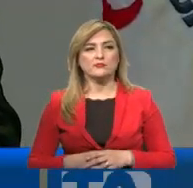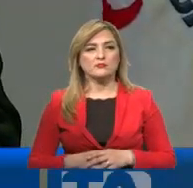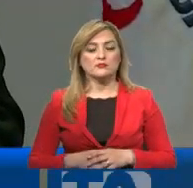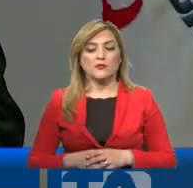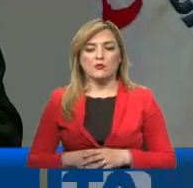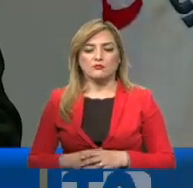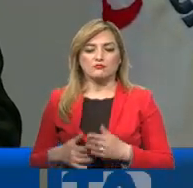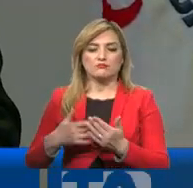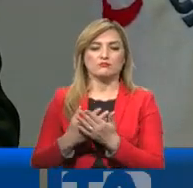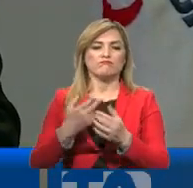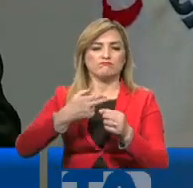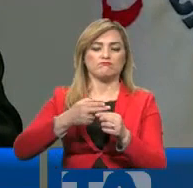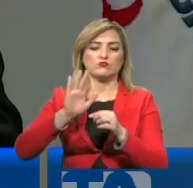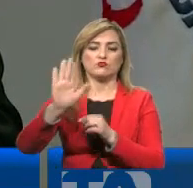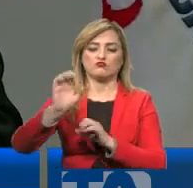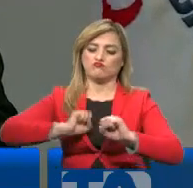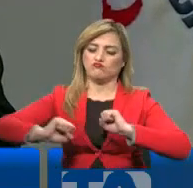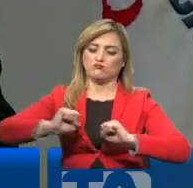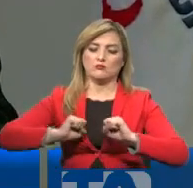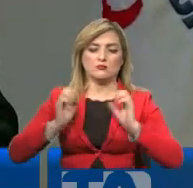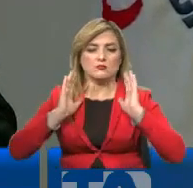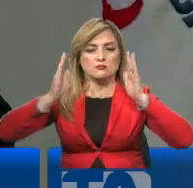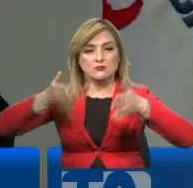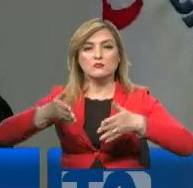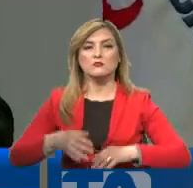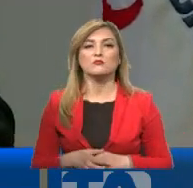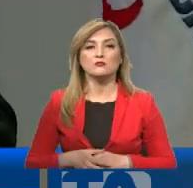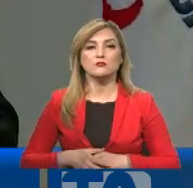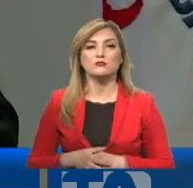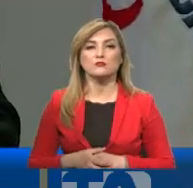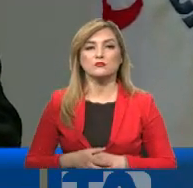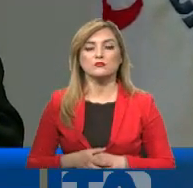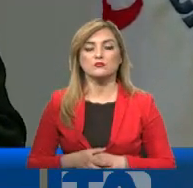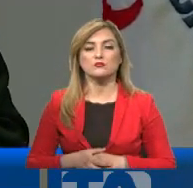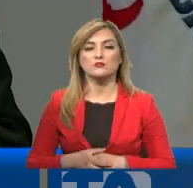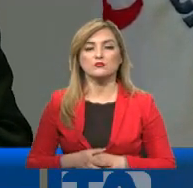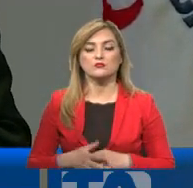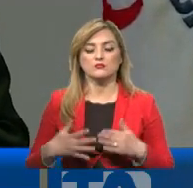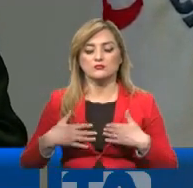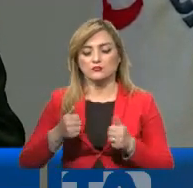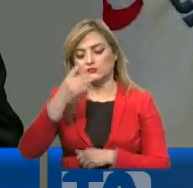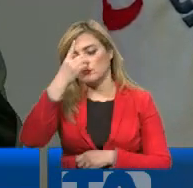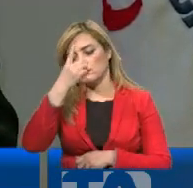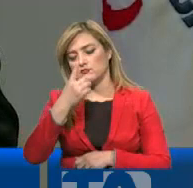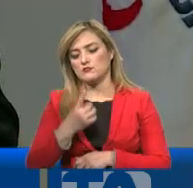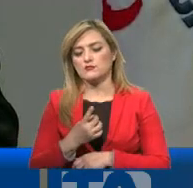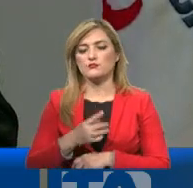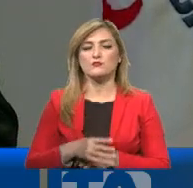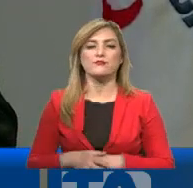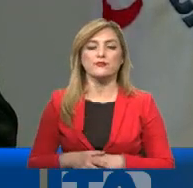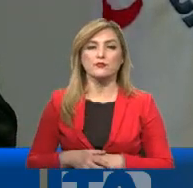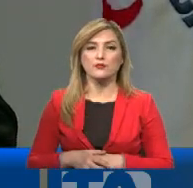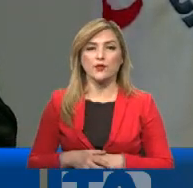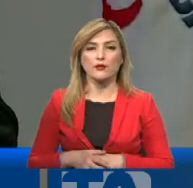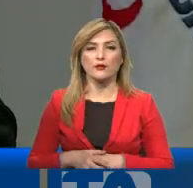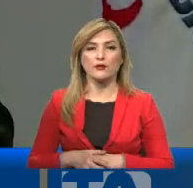esfuerzos, dedicación y probidad, pero por sobre todo fruto de su valentía y decisión para conocer